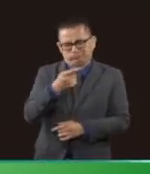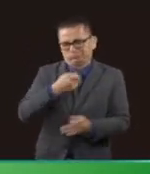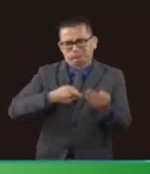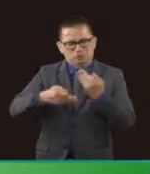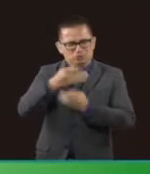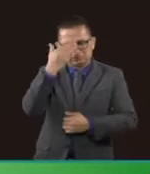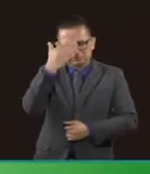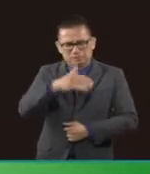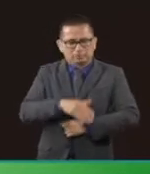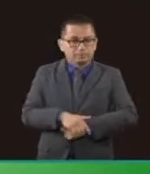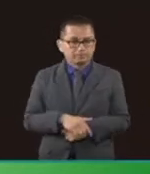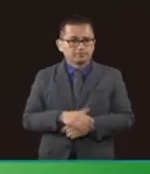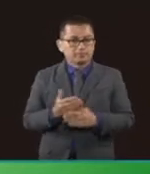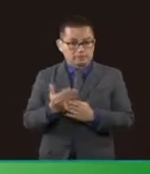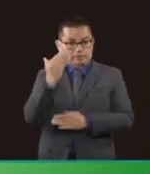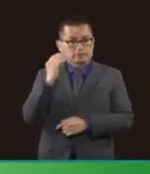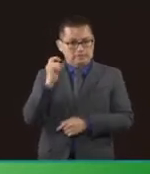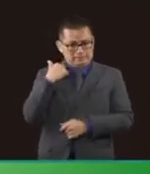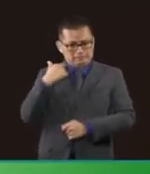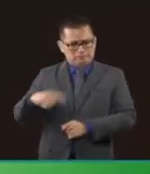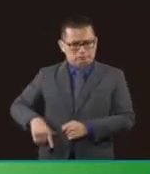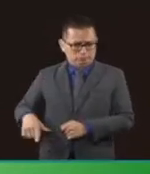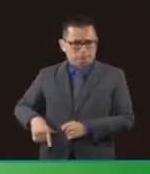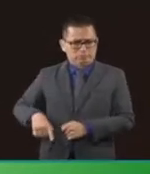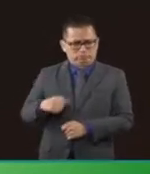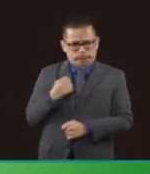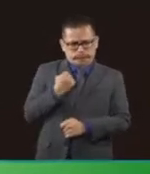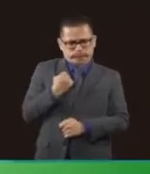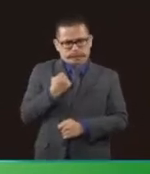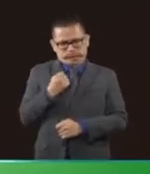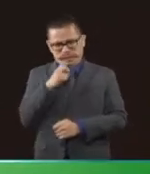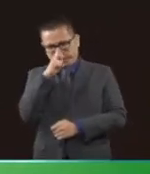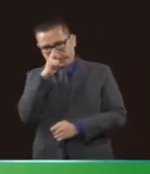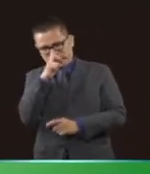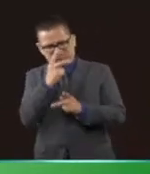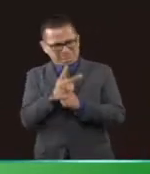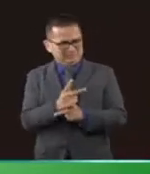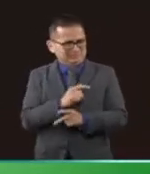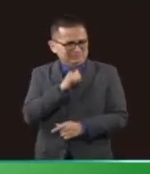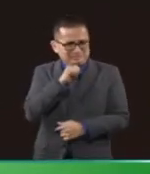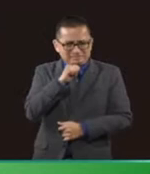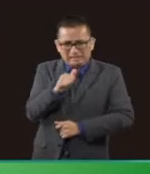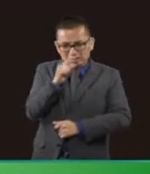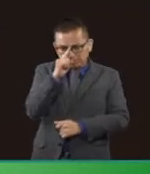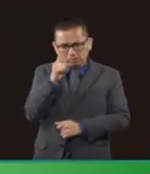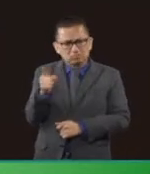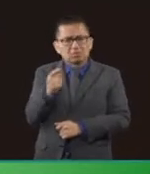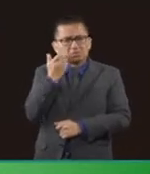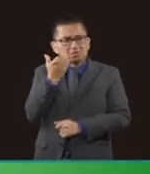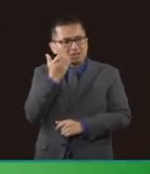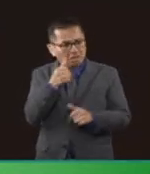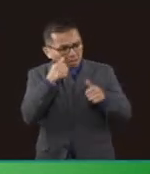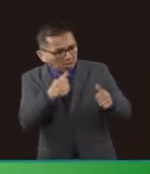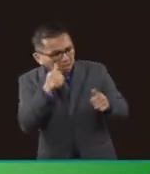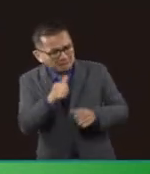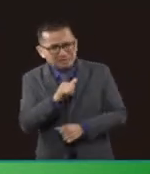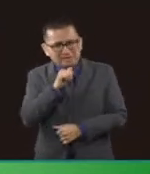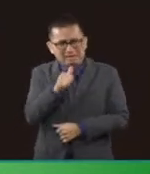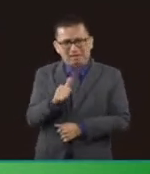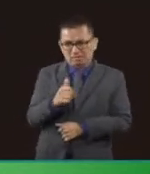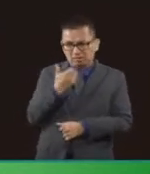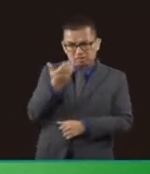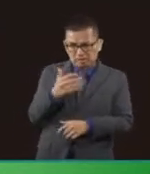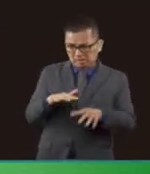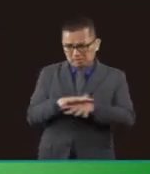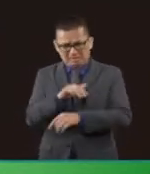que se negó a escuchar porque se negaba a cambiar recordamos que hubo un presidente autoritario un